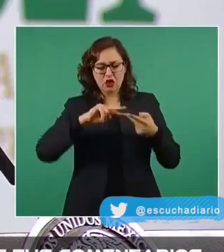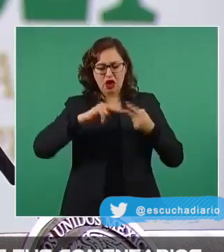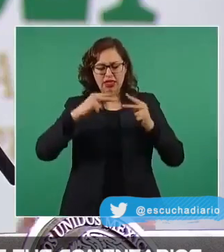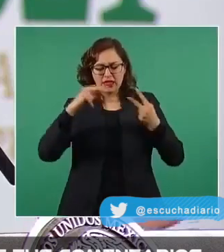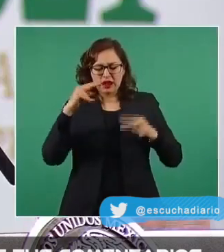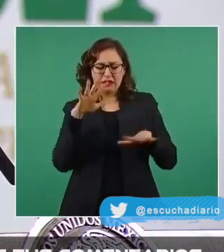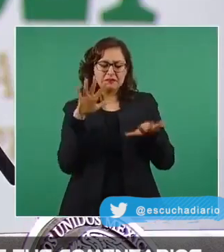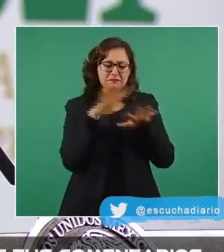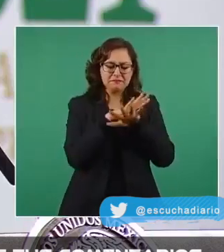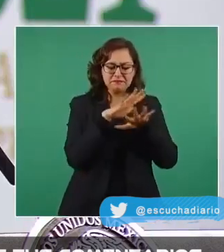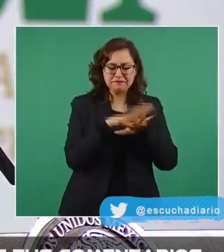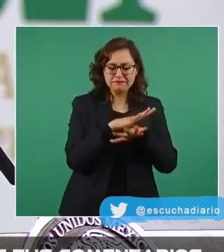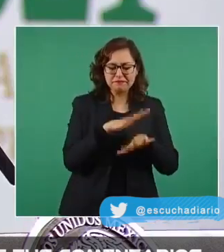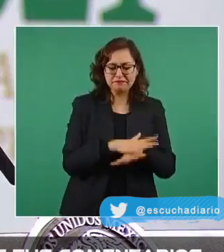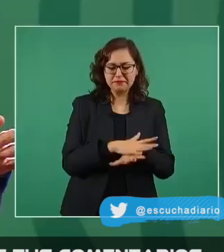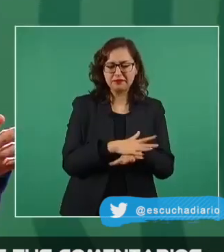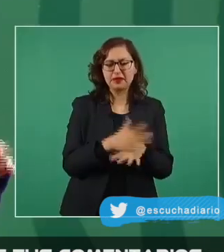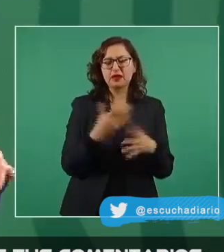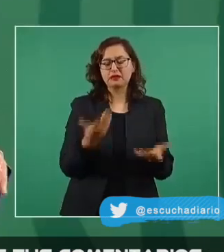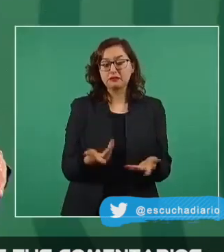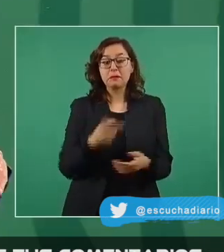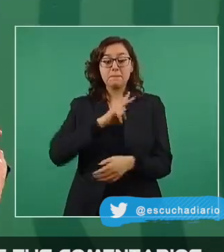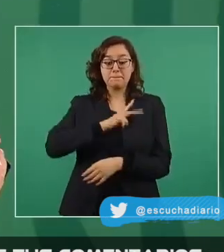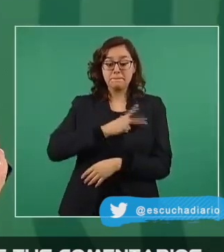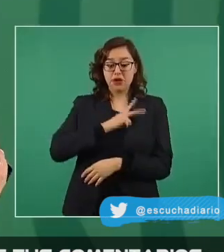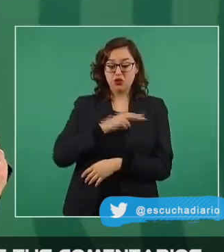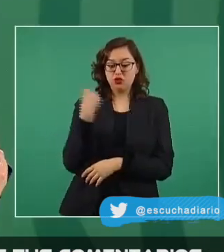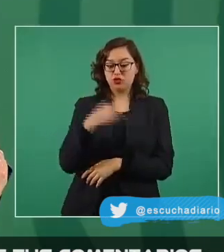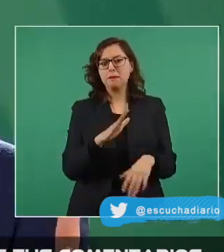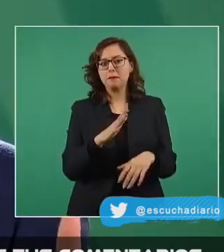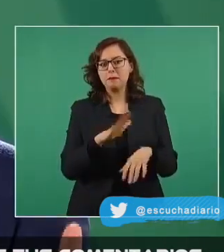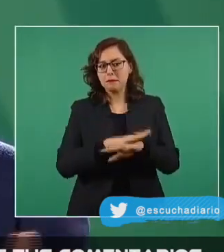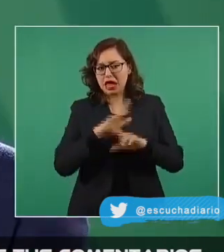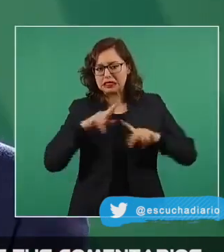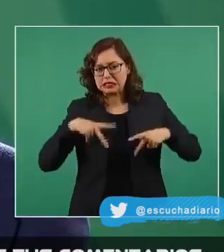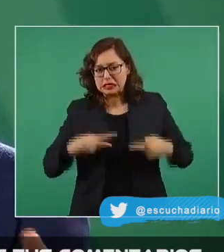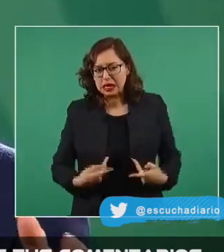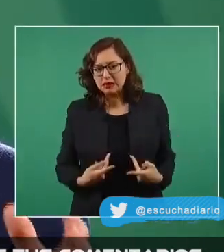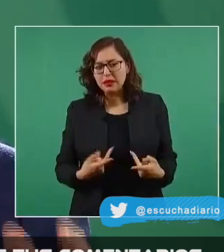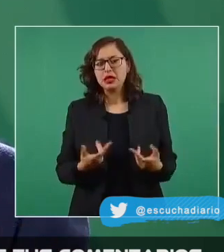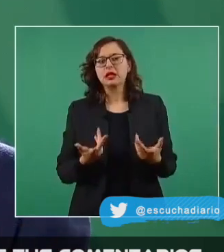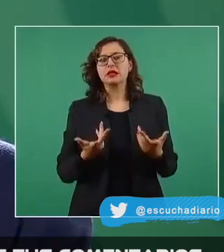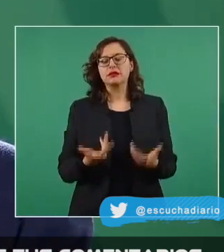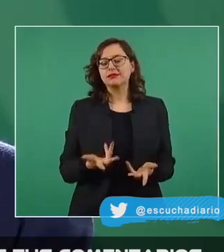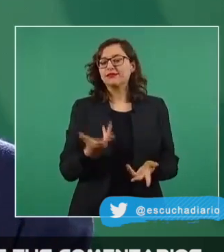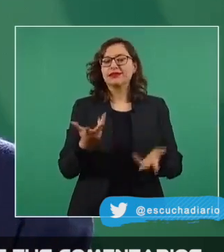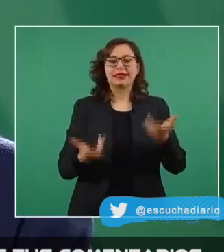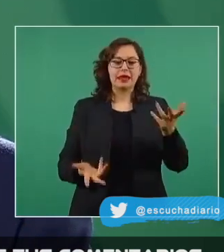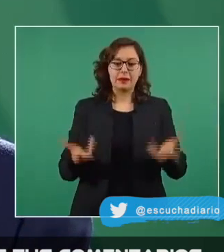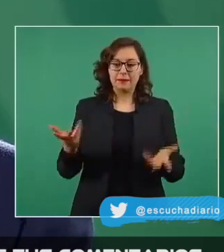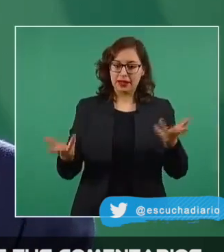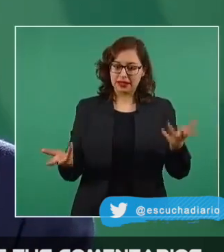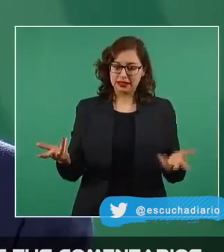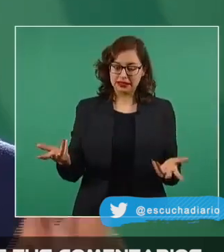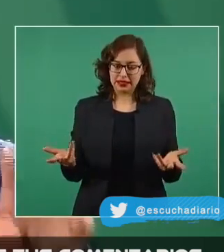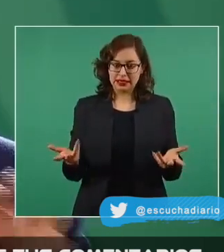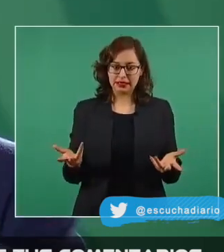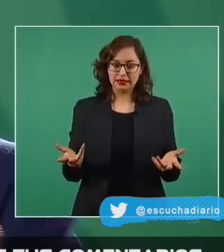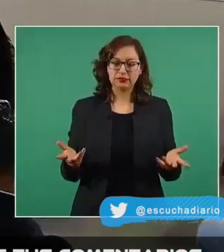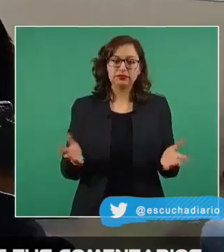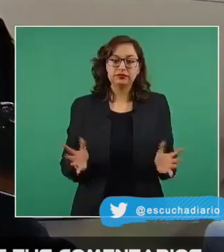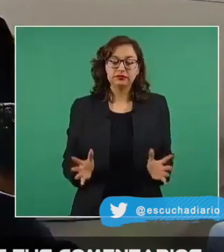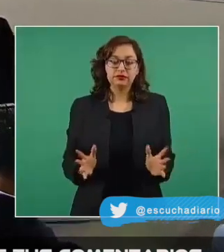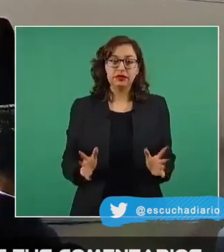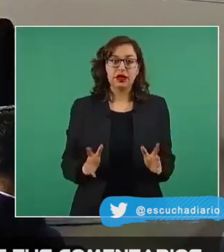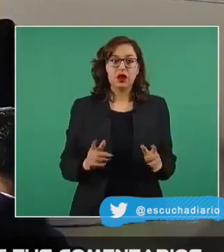nuevos casos de COVID-19 en el país y hay 97.611 casos activos, 1.560